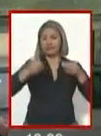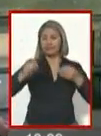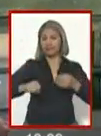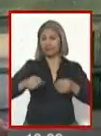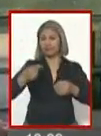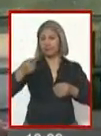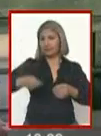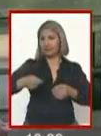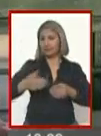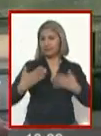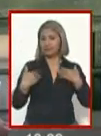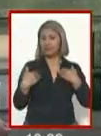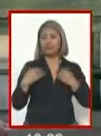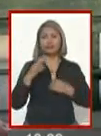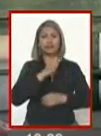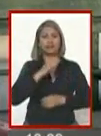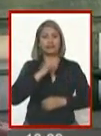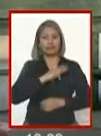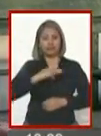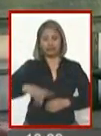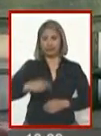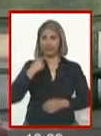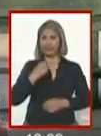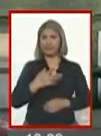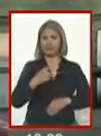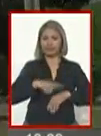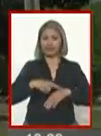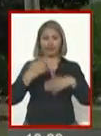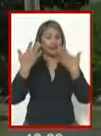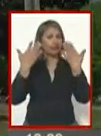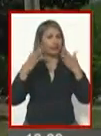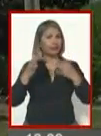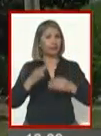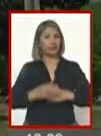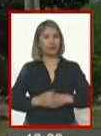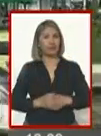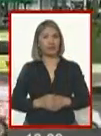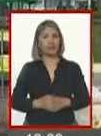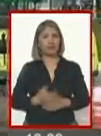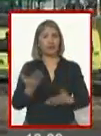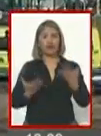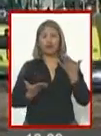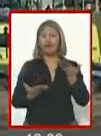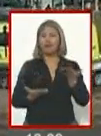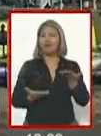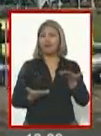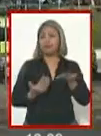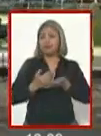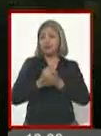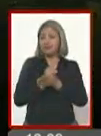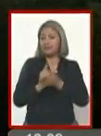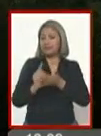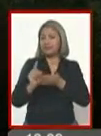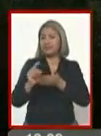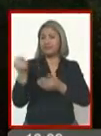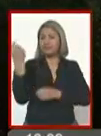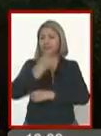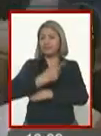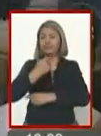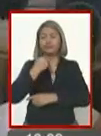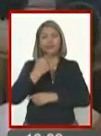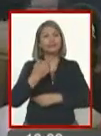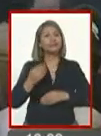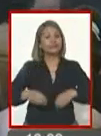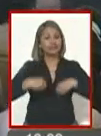que tiene el consejo municipal quien en un tiempo determinado que me imagino que debe ser el próximo día debe